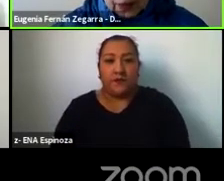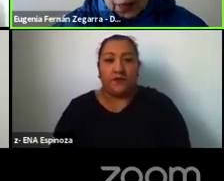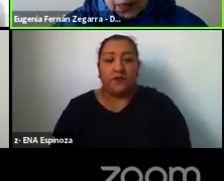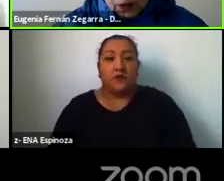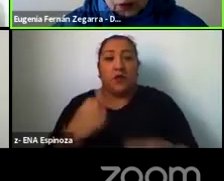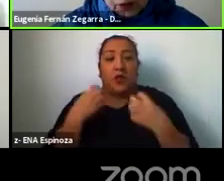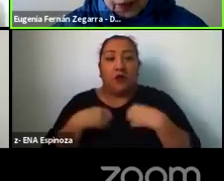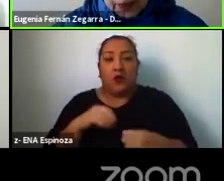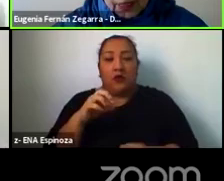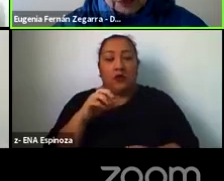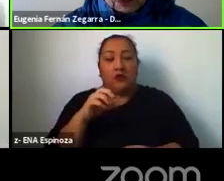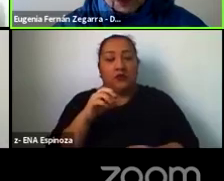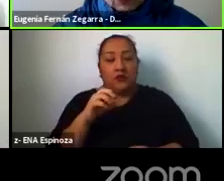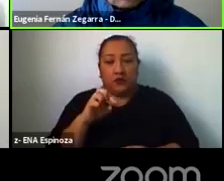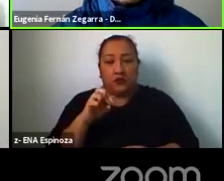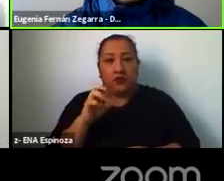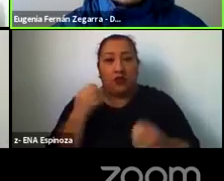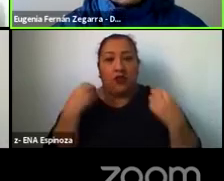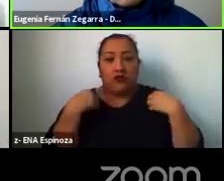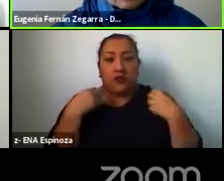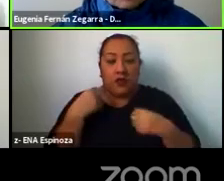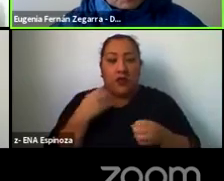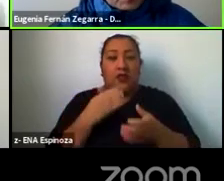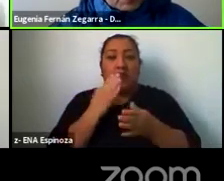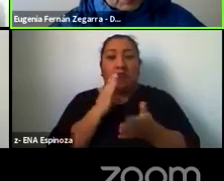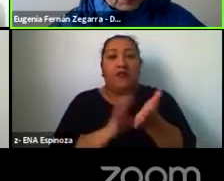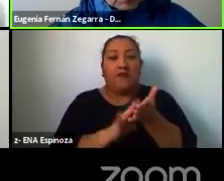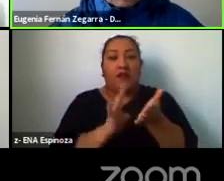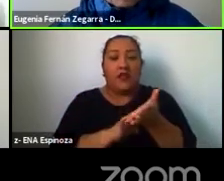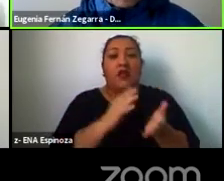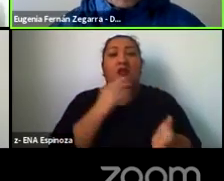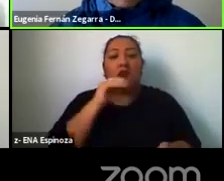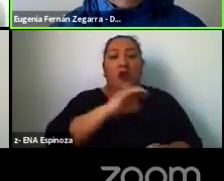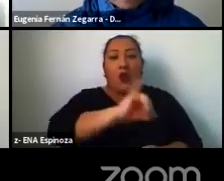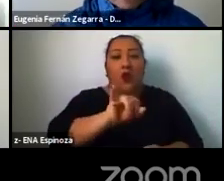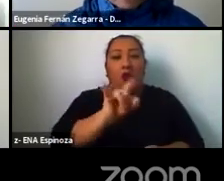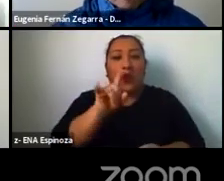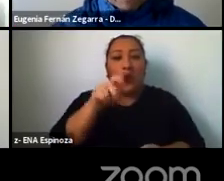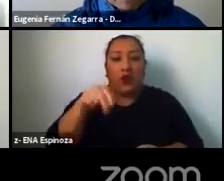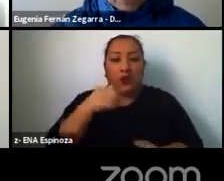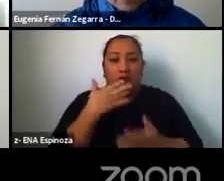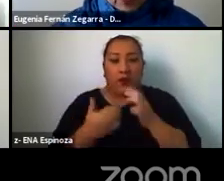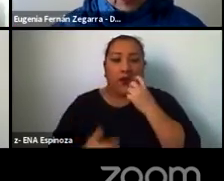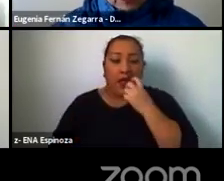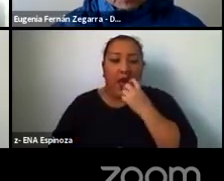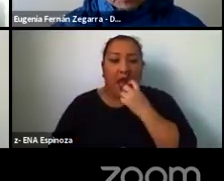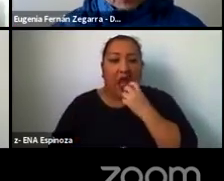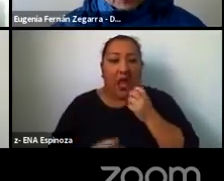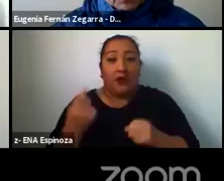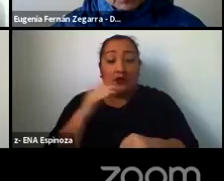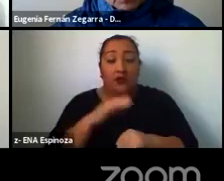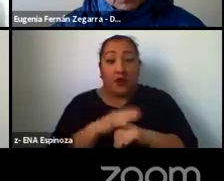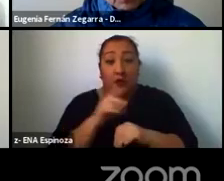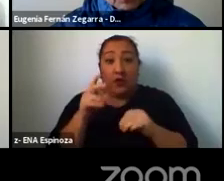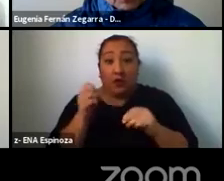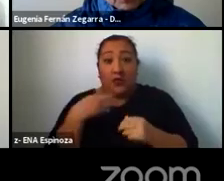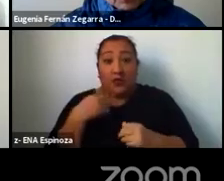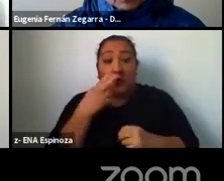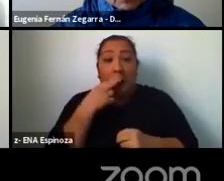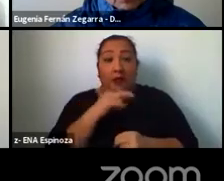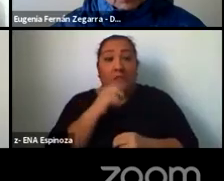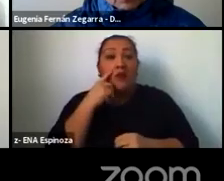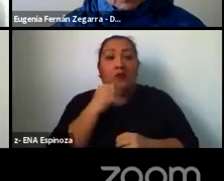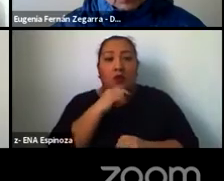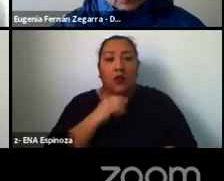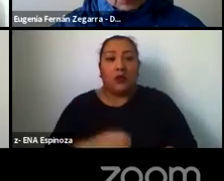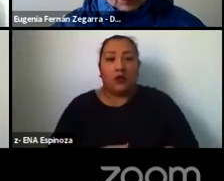Panis, de la Oficina Defensorial de Junín. Muchísimas gracias. Con relación a los niños, niñas y